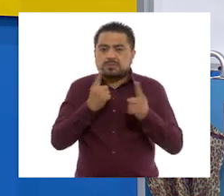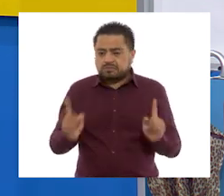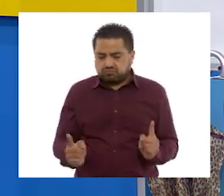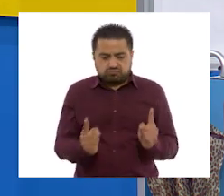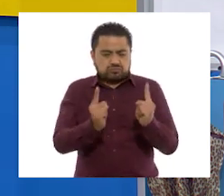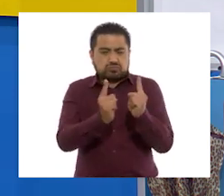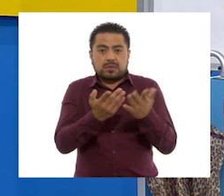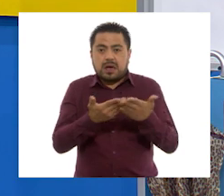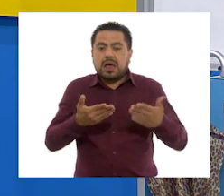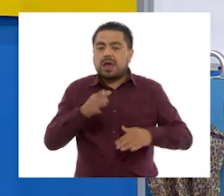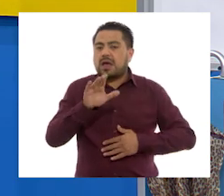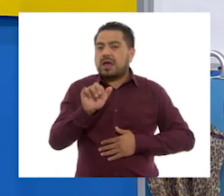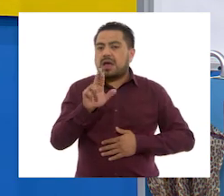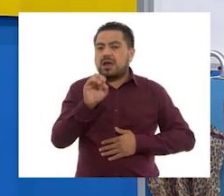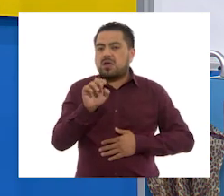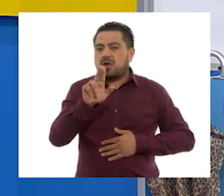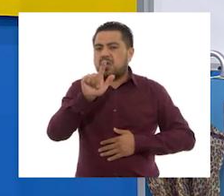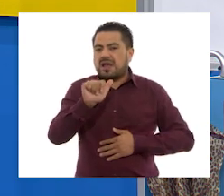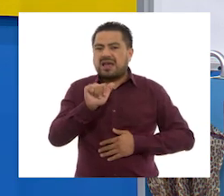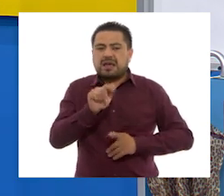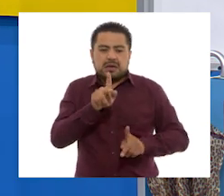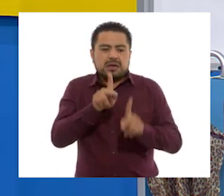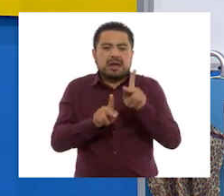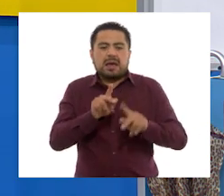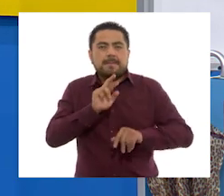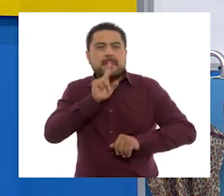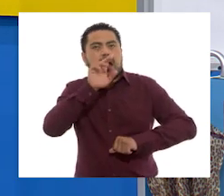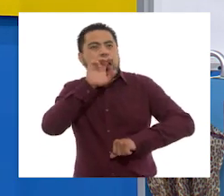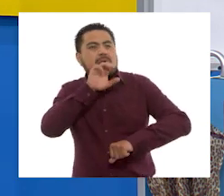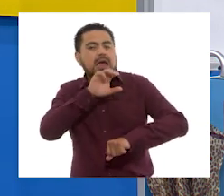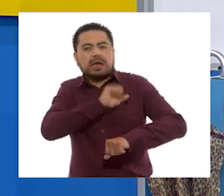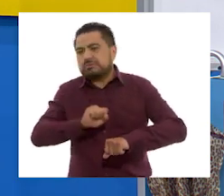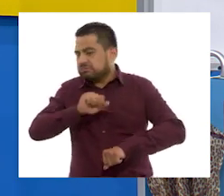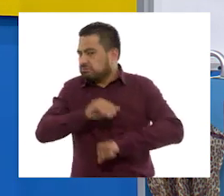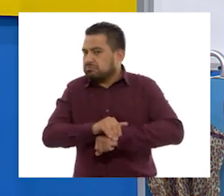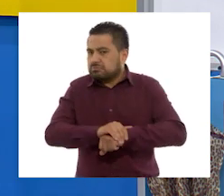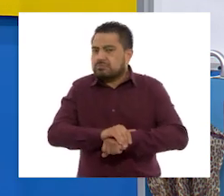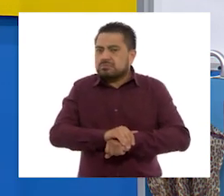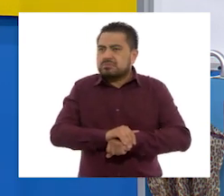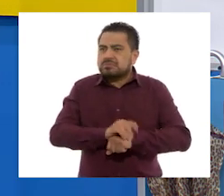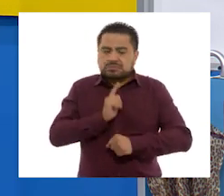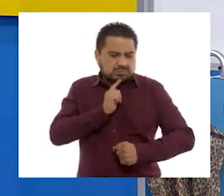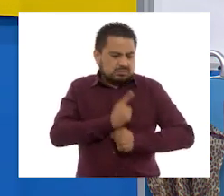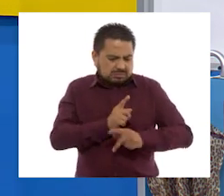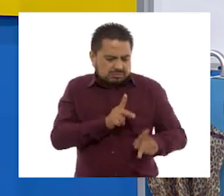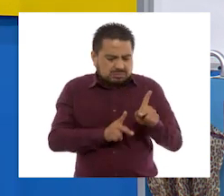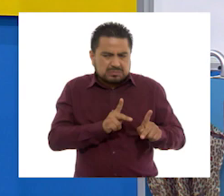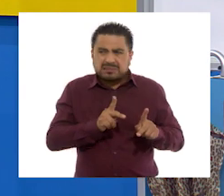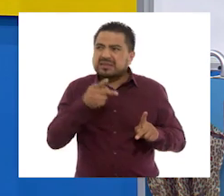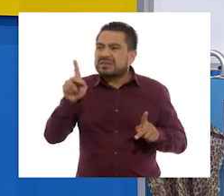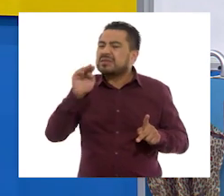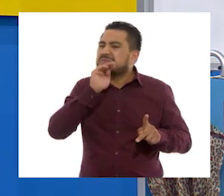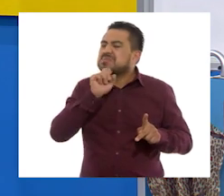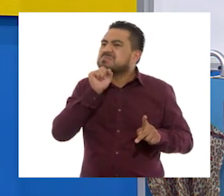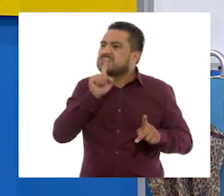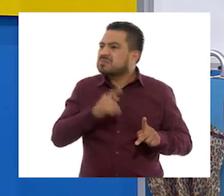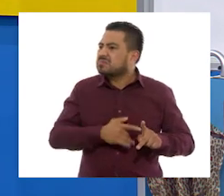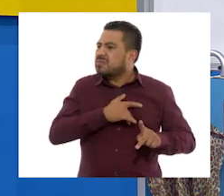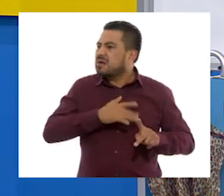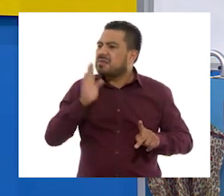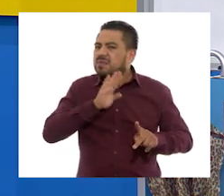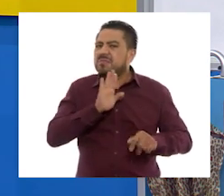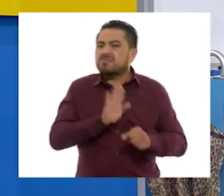que Carola ha podido hablar con su mejor amigo Agustín, se da cuenta de que su mamá también la está pasando muy mal y eso la ha hecho que